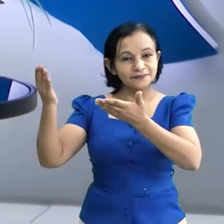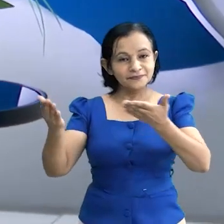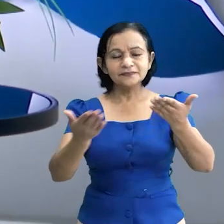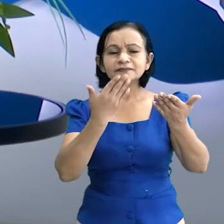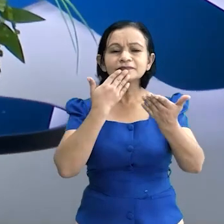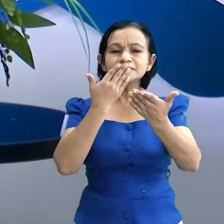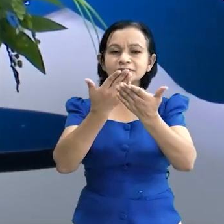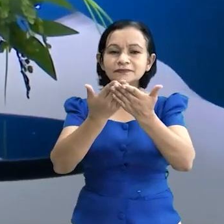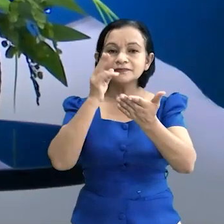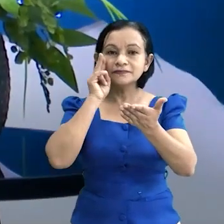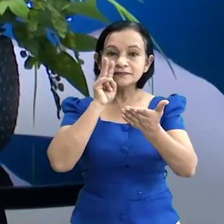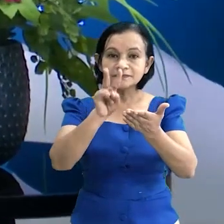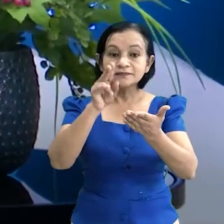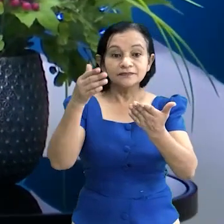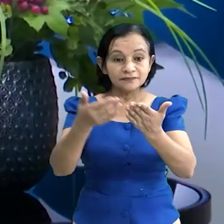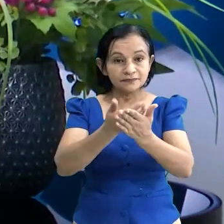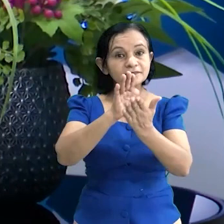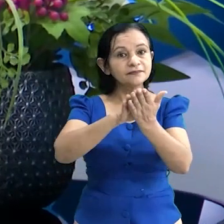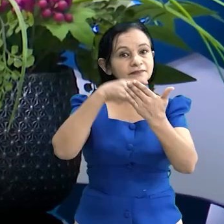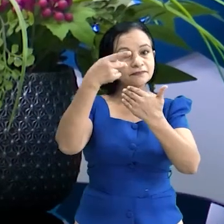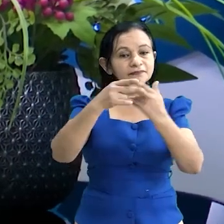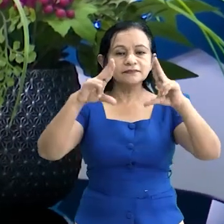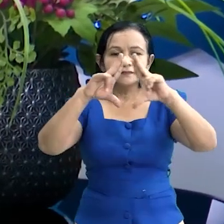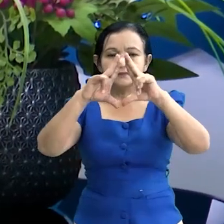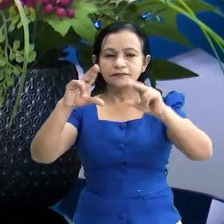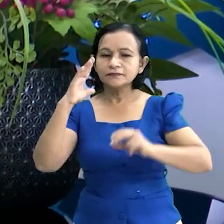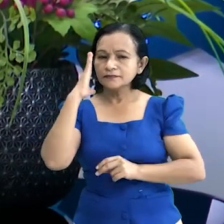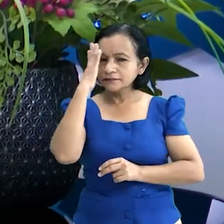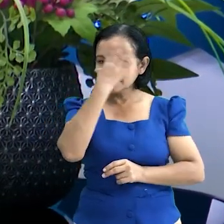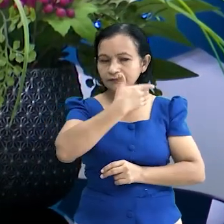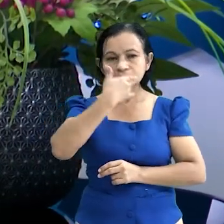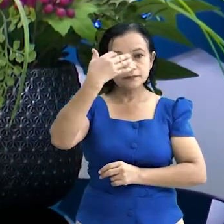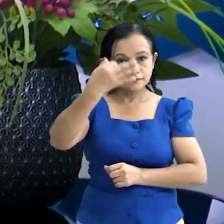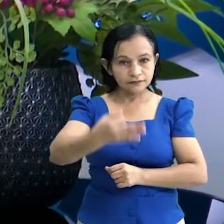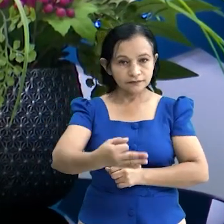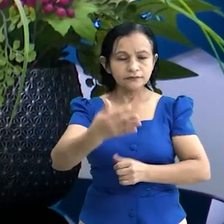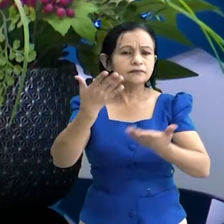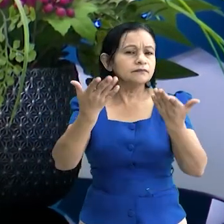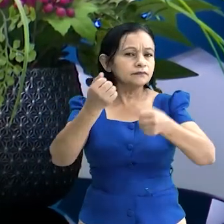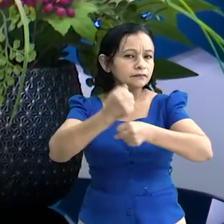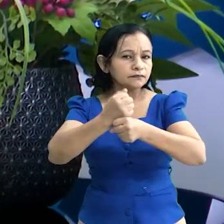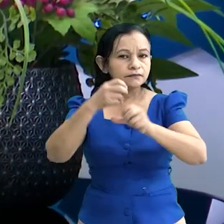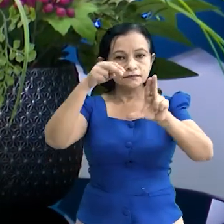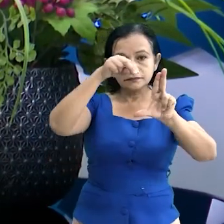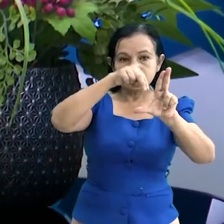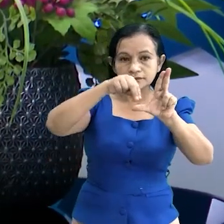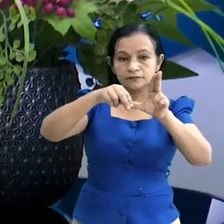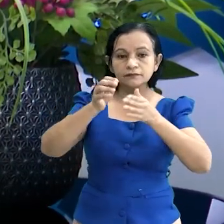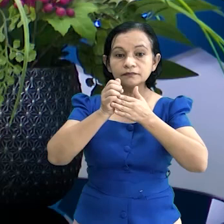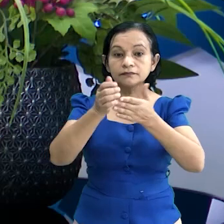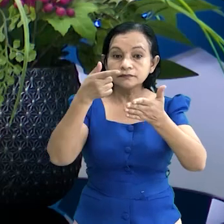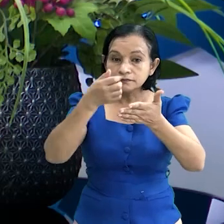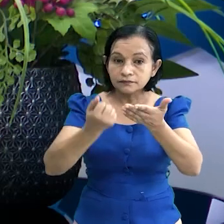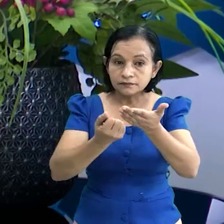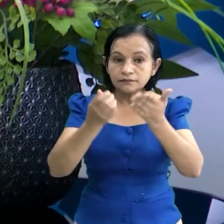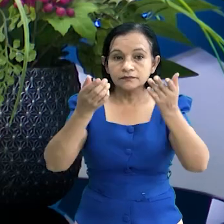Bienvenidos y gracias por acompañarnos en esta nueva edición de su programa Nicaragua Linda y Segura, una producción de SINAPRED orientado al